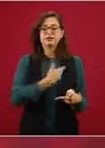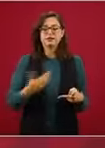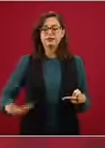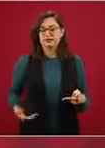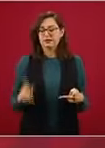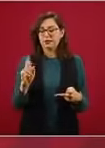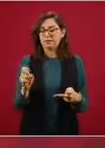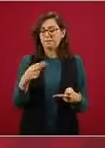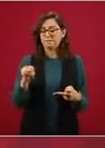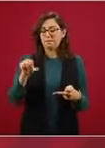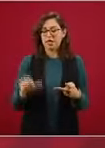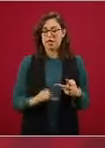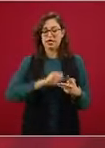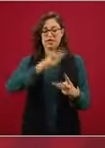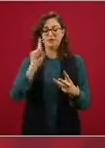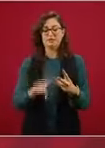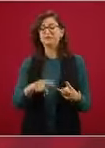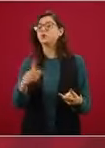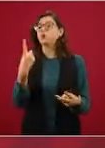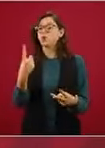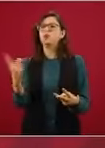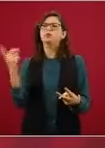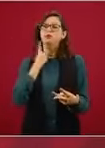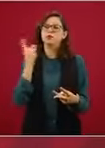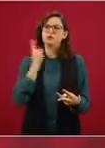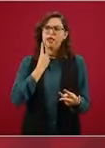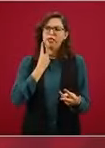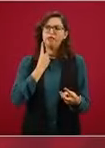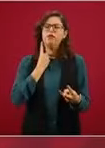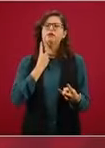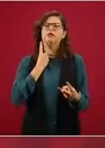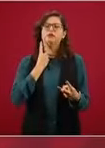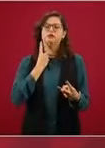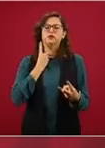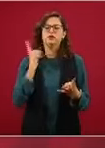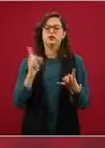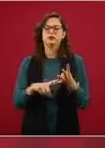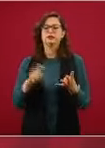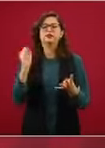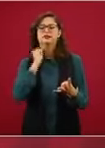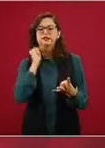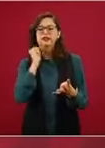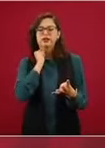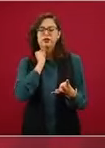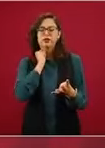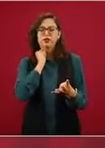el diputado al que hacen mención, los senadores,